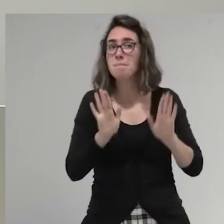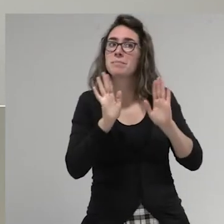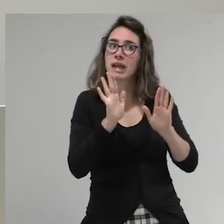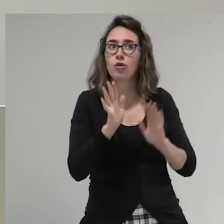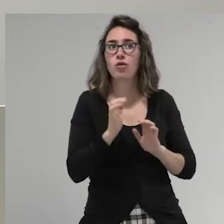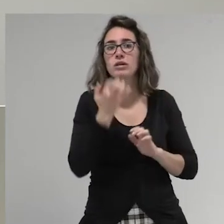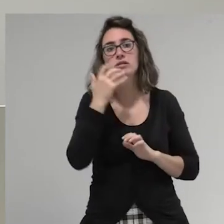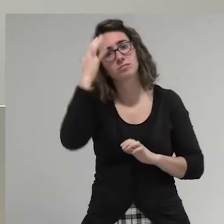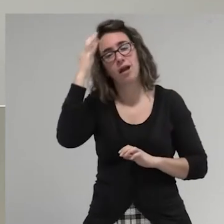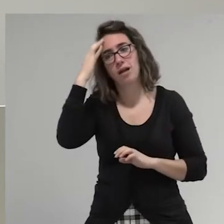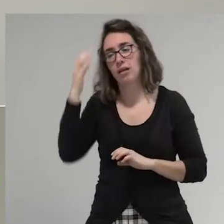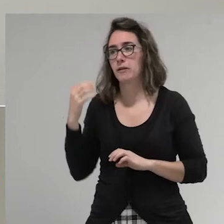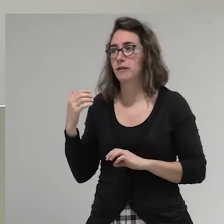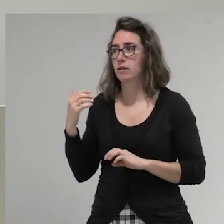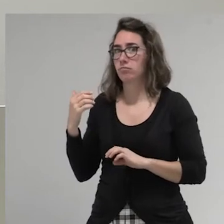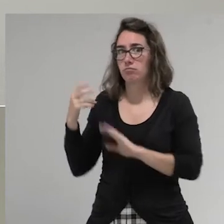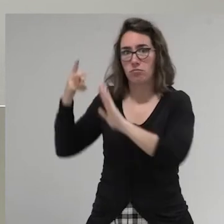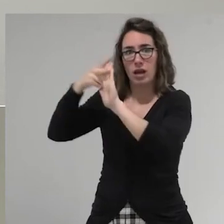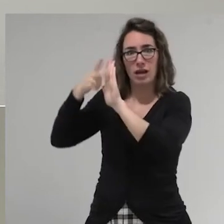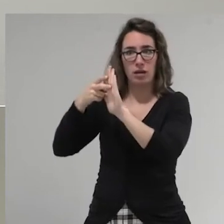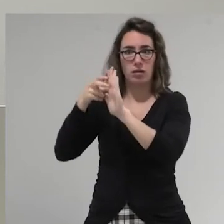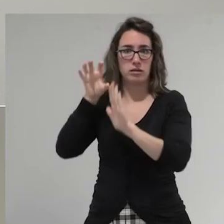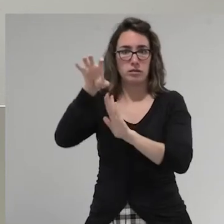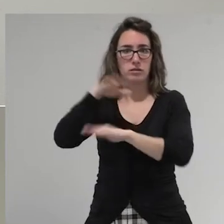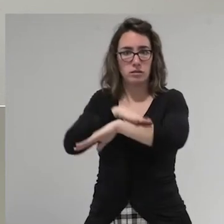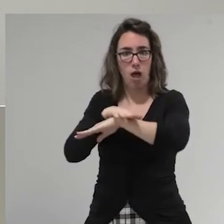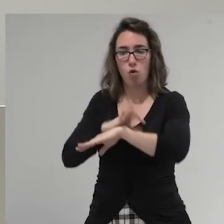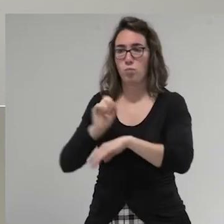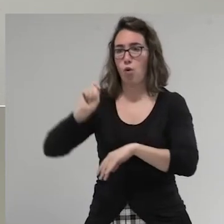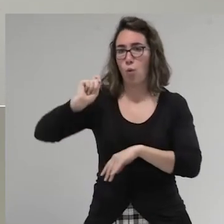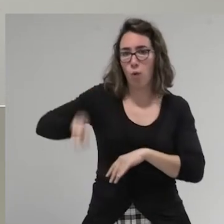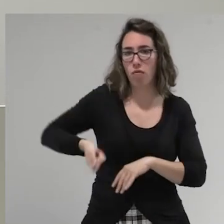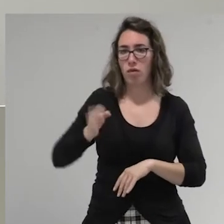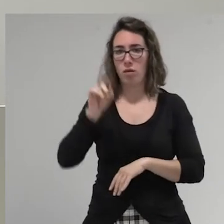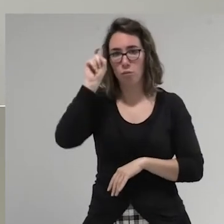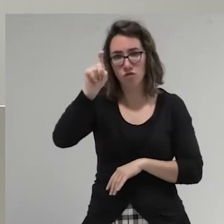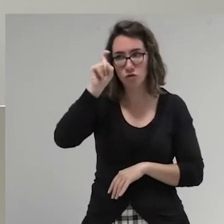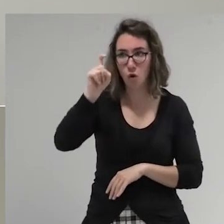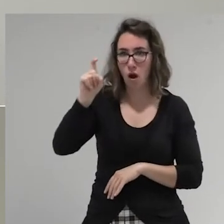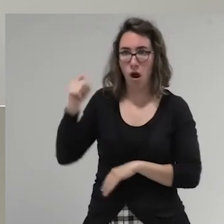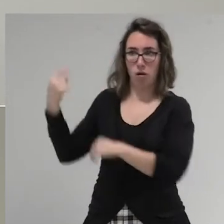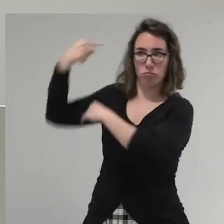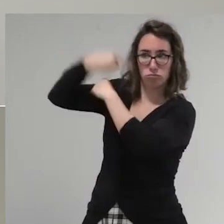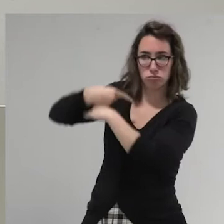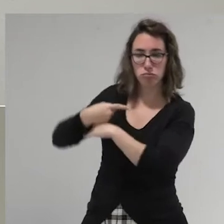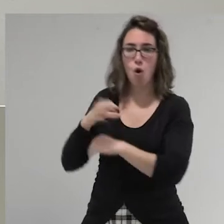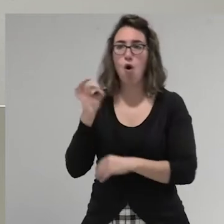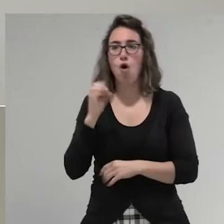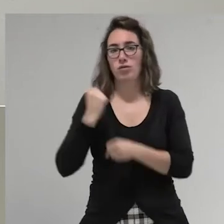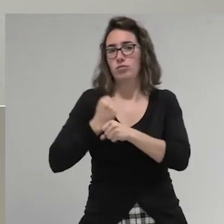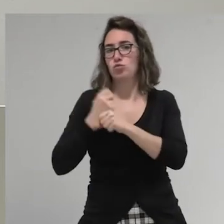si a mí me viene encima la normativa del Estado, la ley, un juez, una profesora, una trabajadora